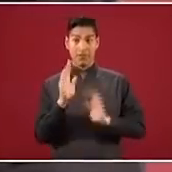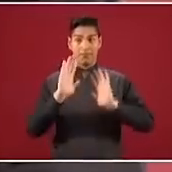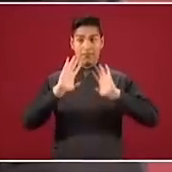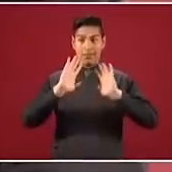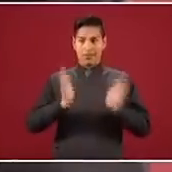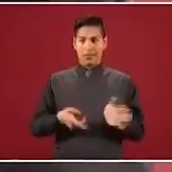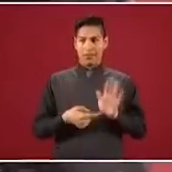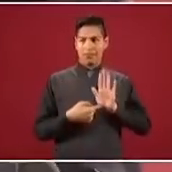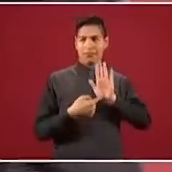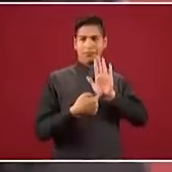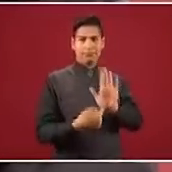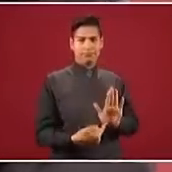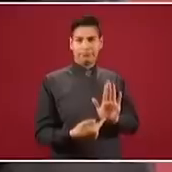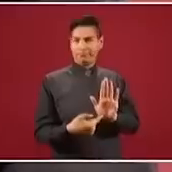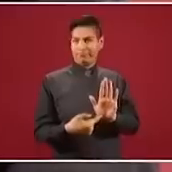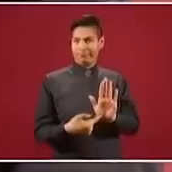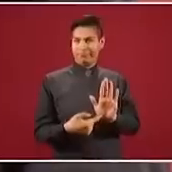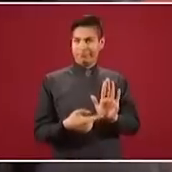informar que ya está